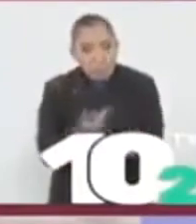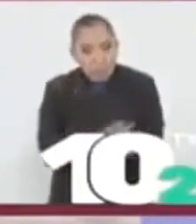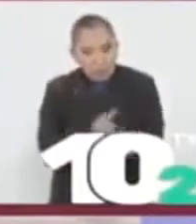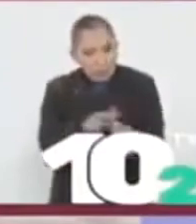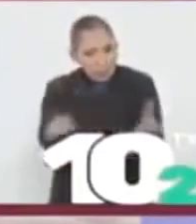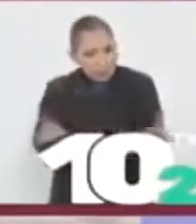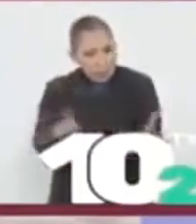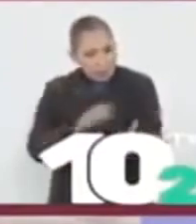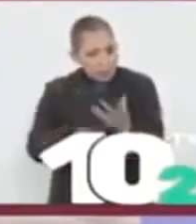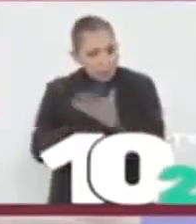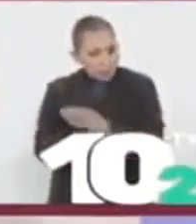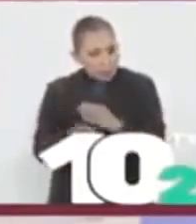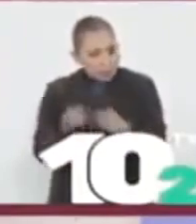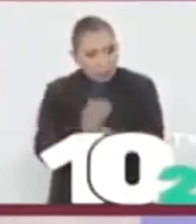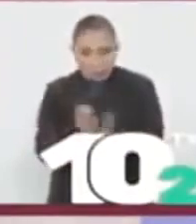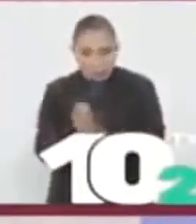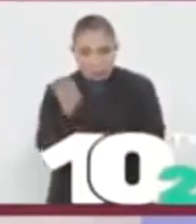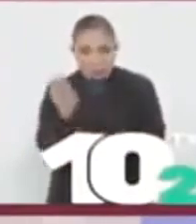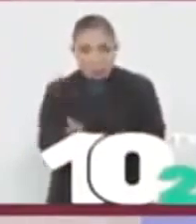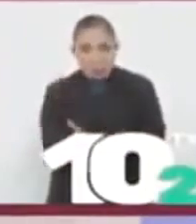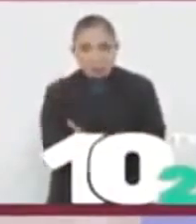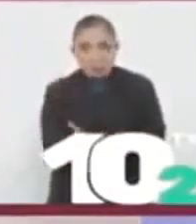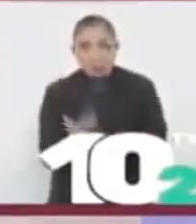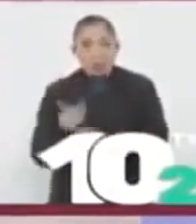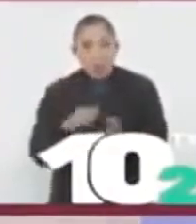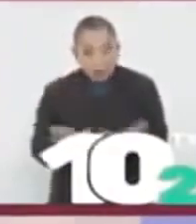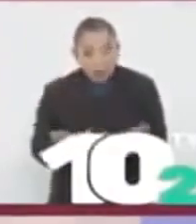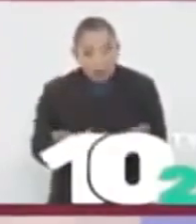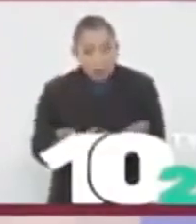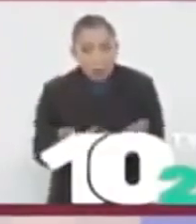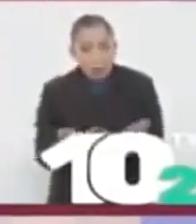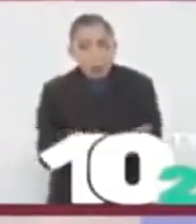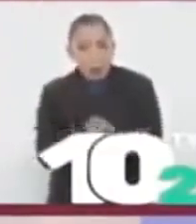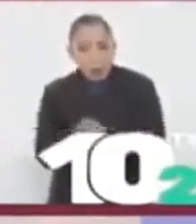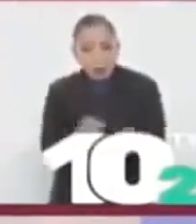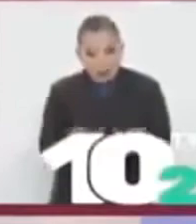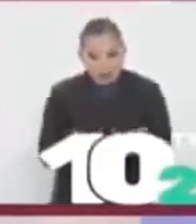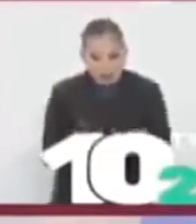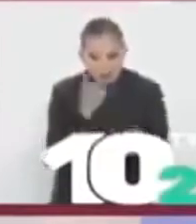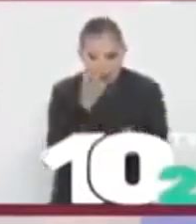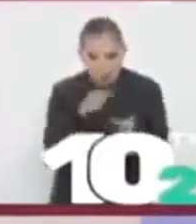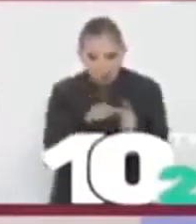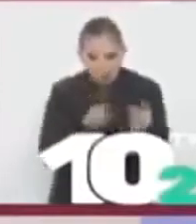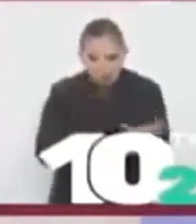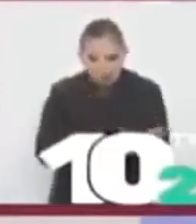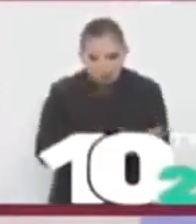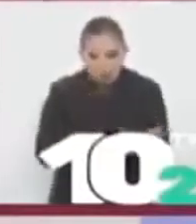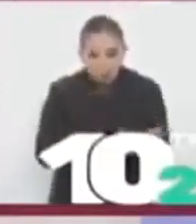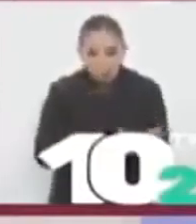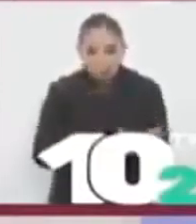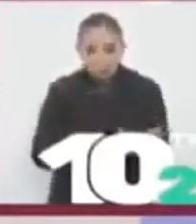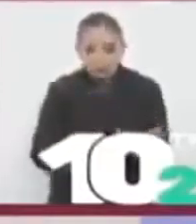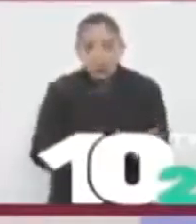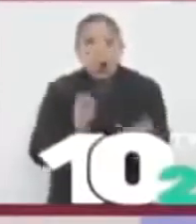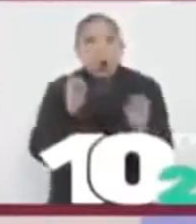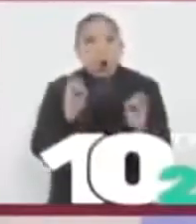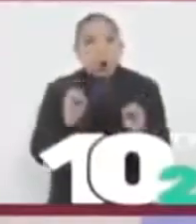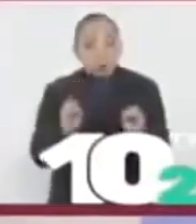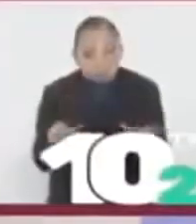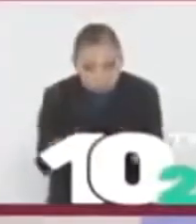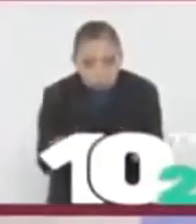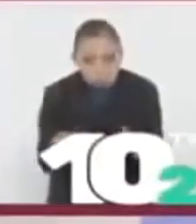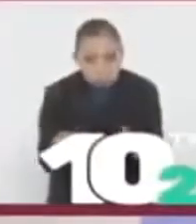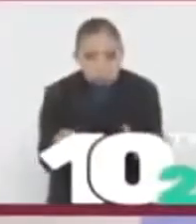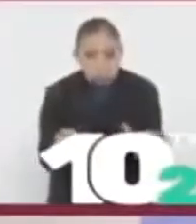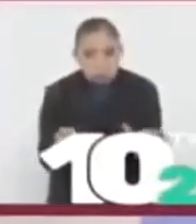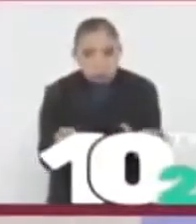pueden ocurrir diferentes efectos. Por ejemplo, que el cuerpo se ponga en movimiento. O que se detenga.